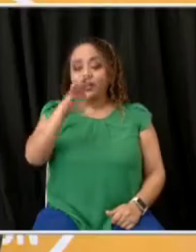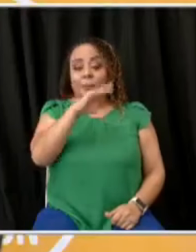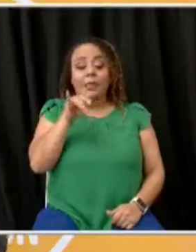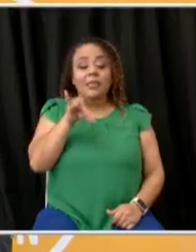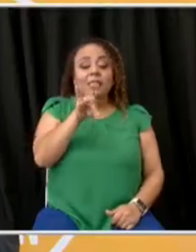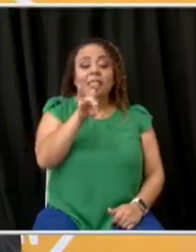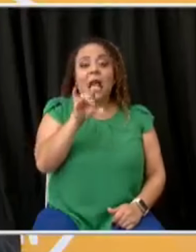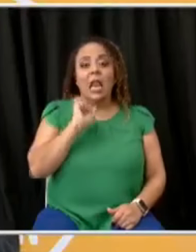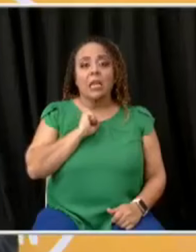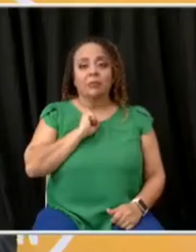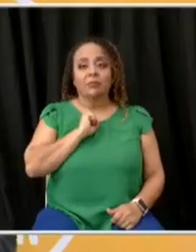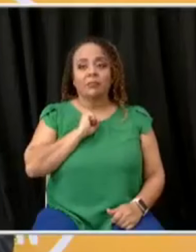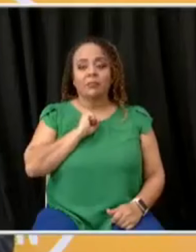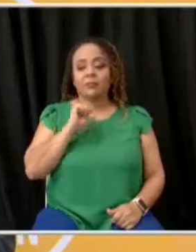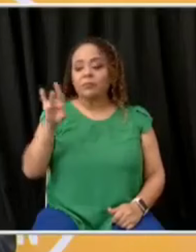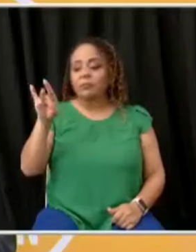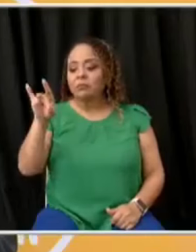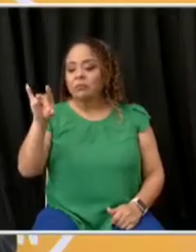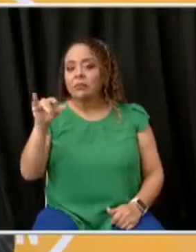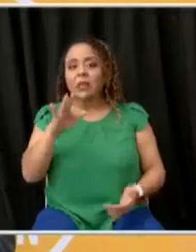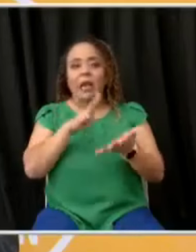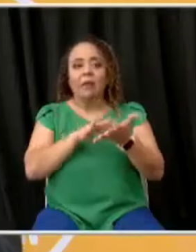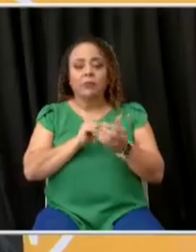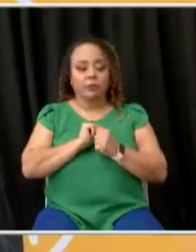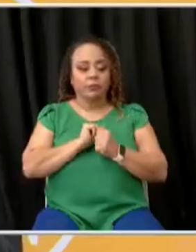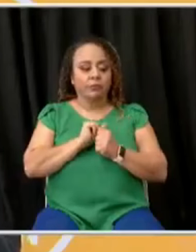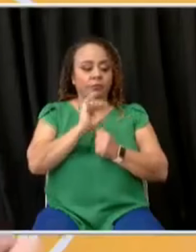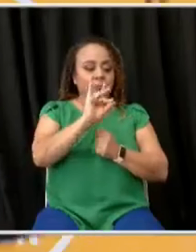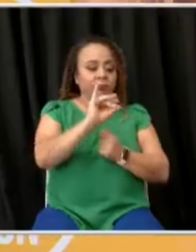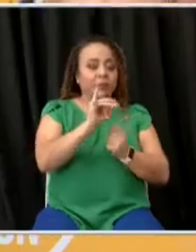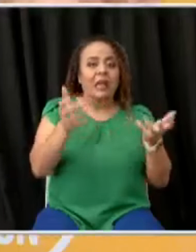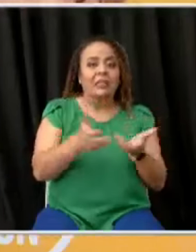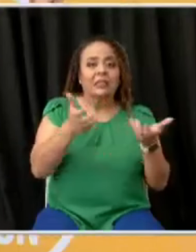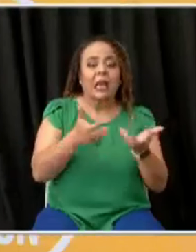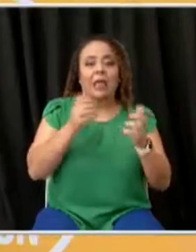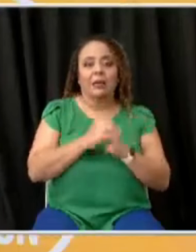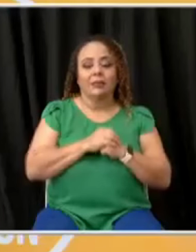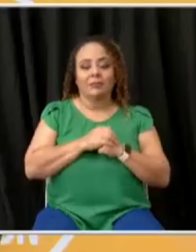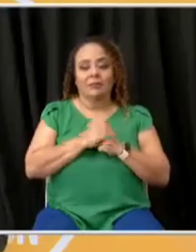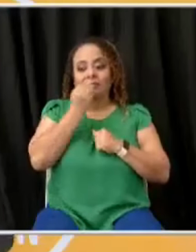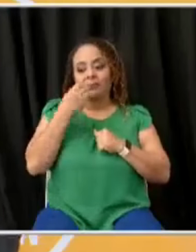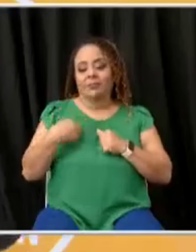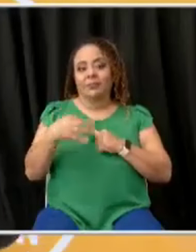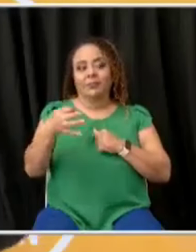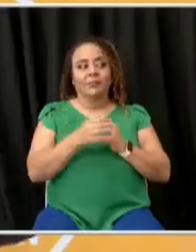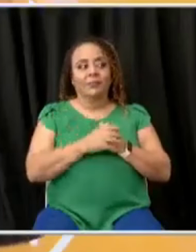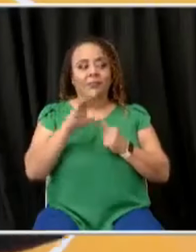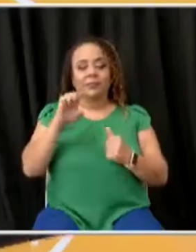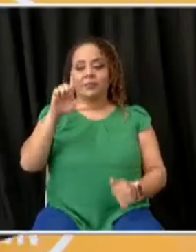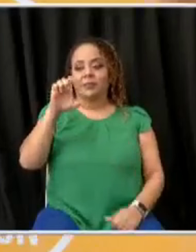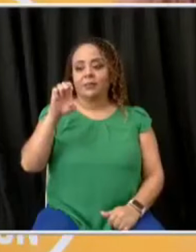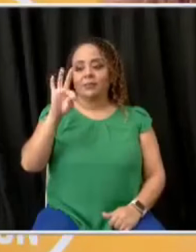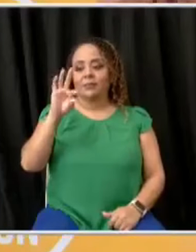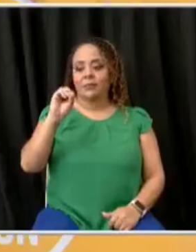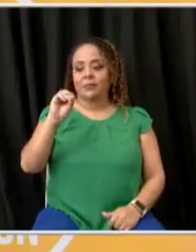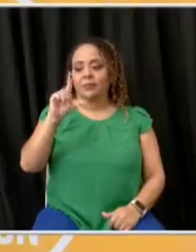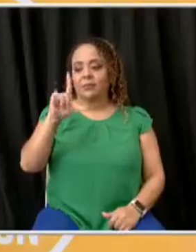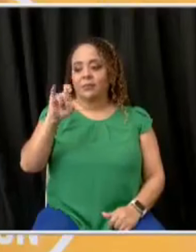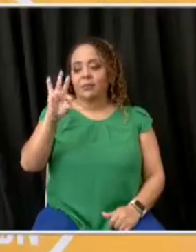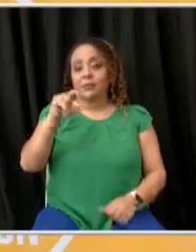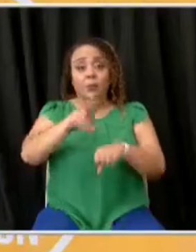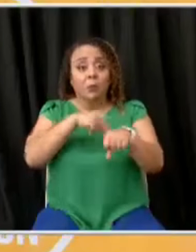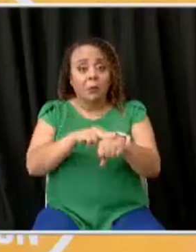huevito, en la sal que viene en el arrocito y en la ensaladita que nos comemos todos los días. O sea, la cantidad de electrolitos diarios para una vida normal